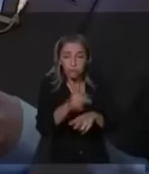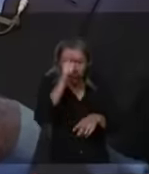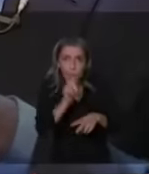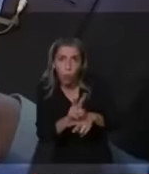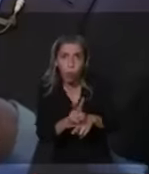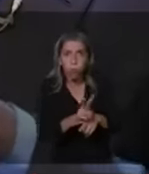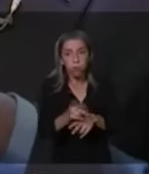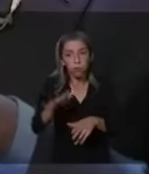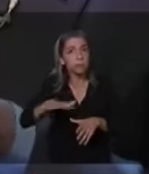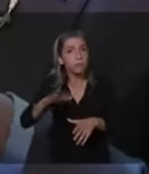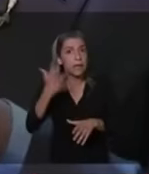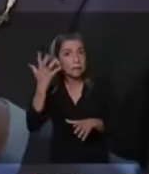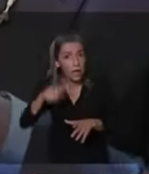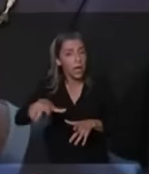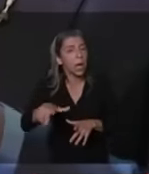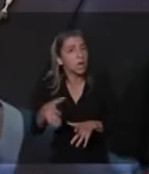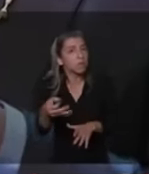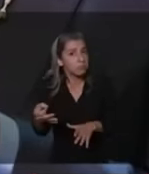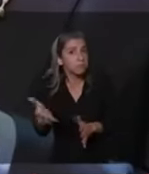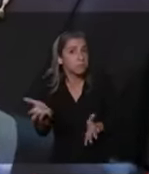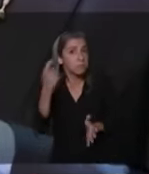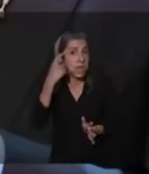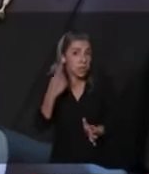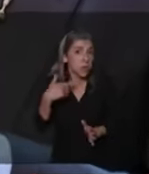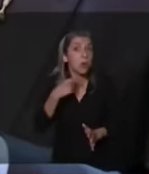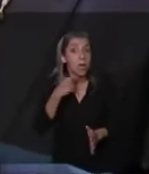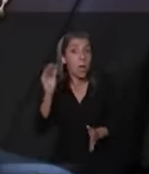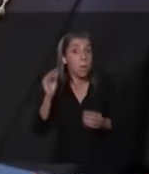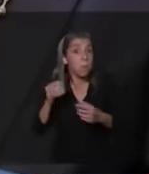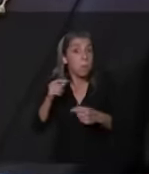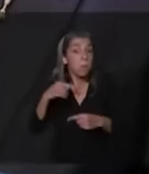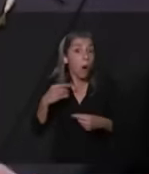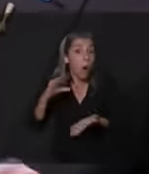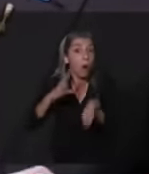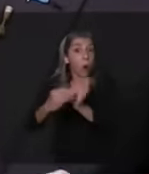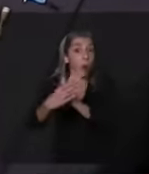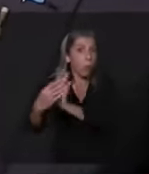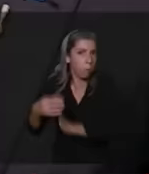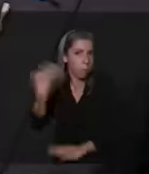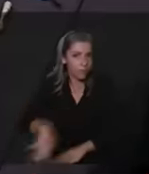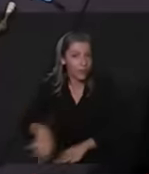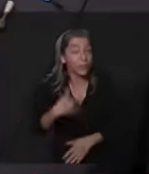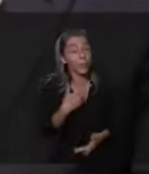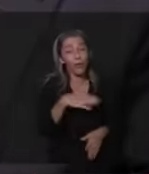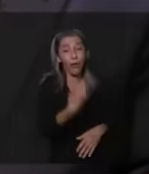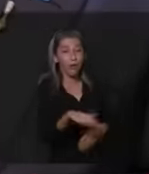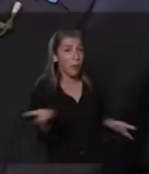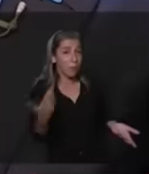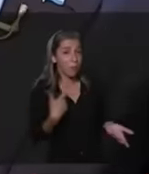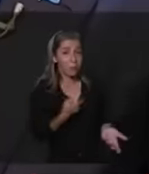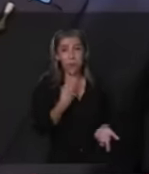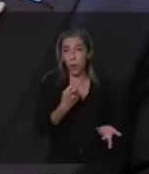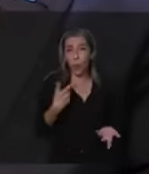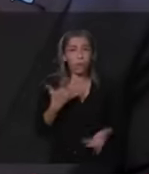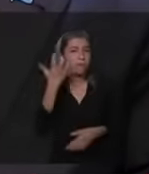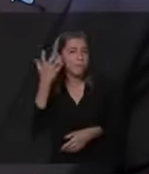resto del país es bueno. Ahora, debe ser muy malo el resto que hiciste para que, digamos, después, cada vez que fue tu mujer a las elecciones, perdió siempre. O quizá